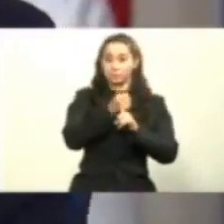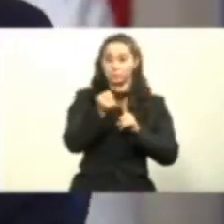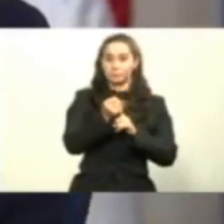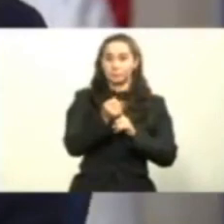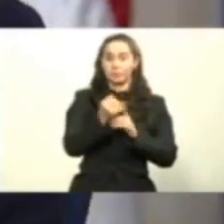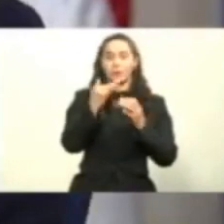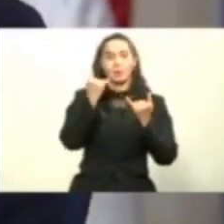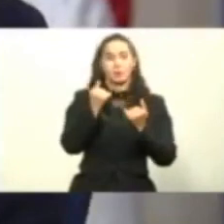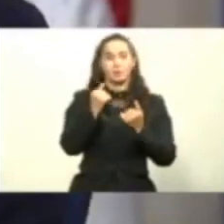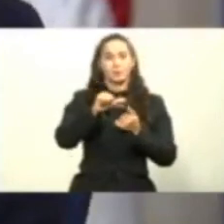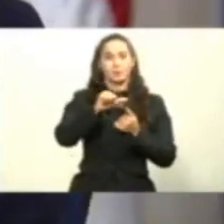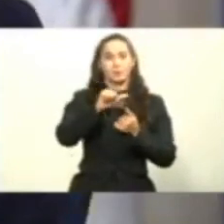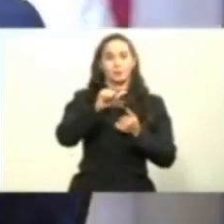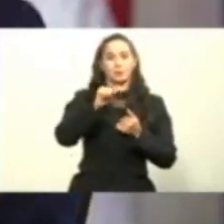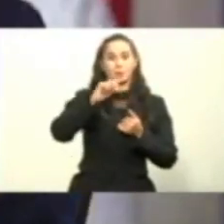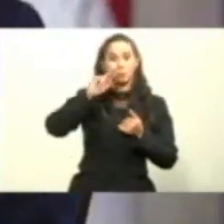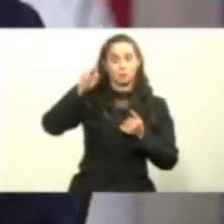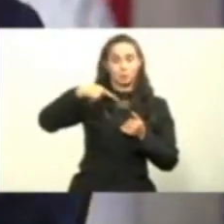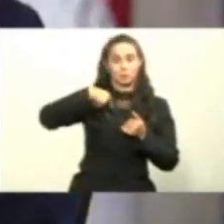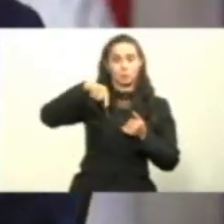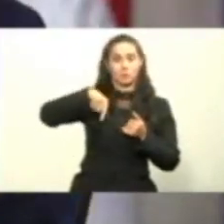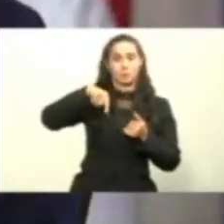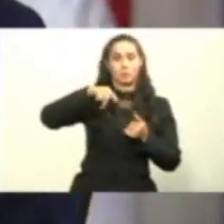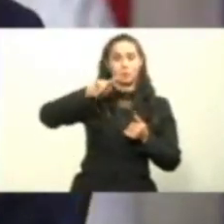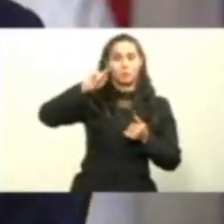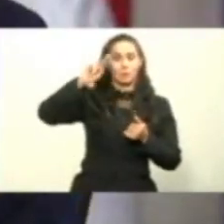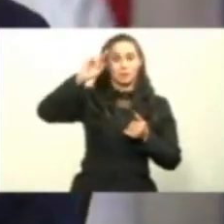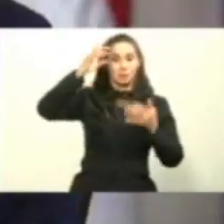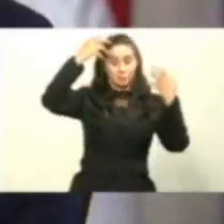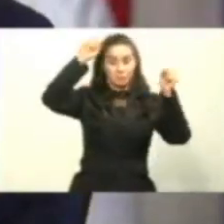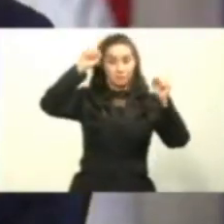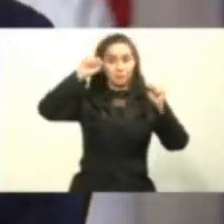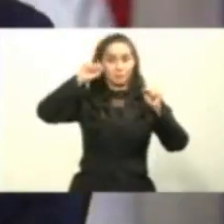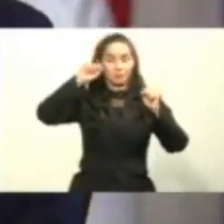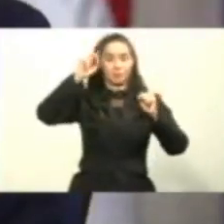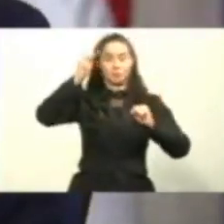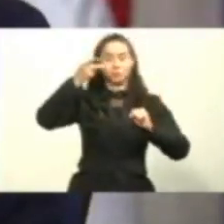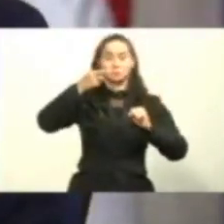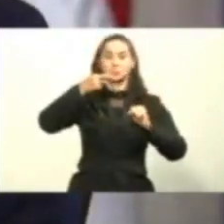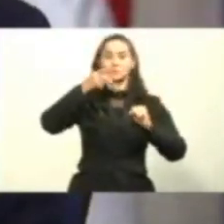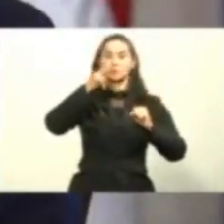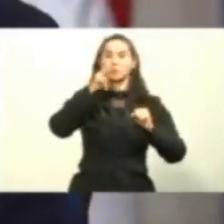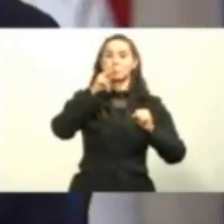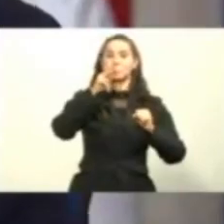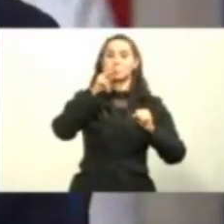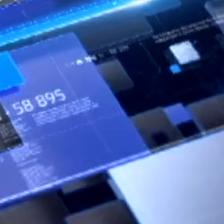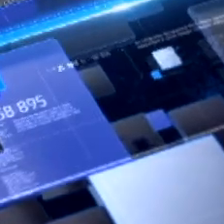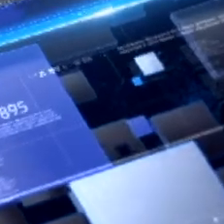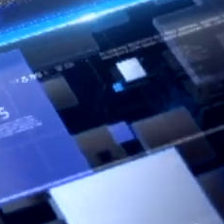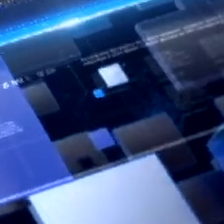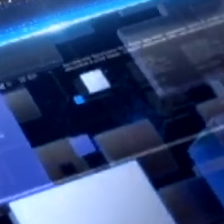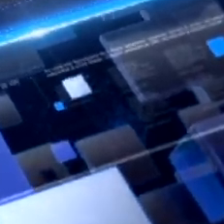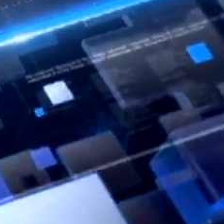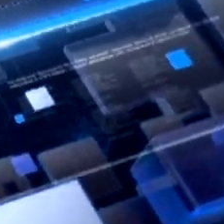pendiente de todo el contenido que generamos y de inmediato pasemos a la noticia.